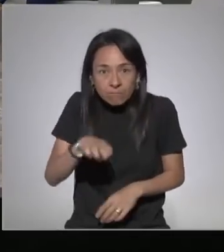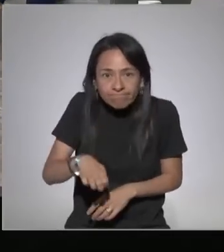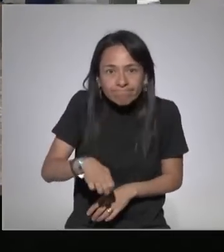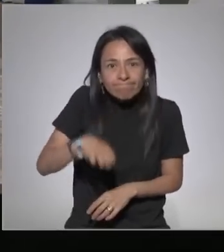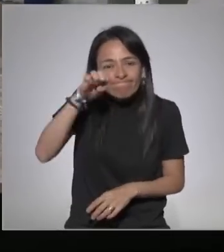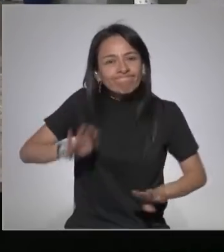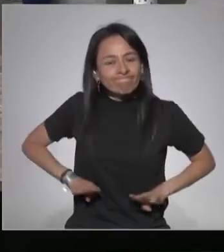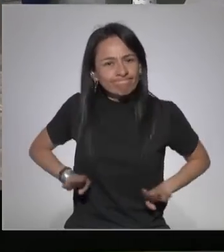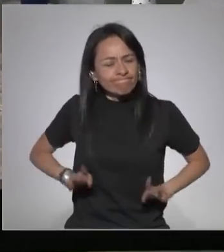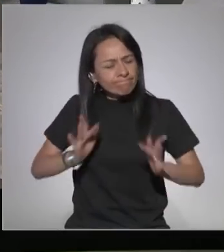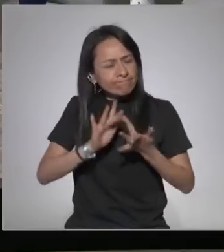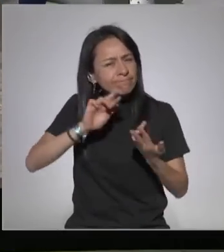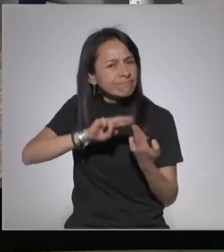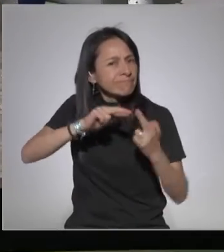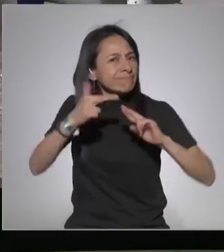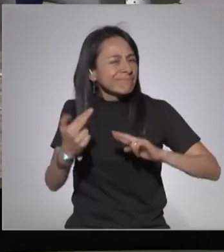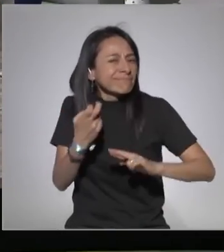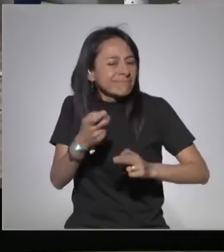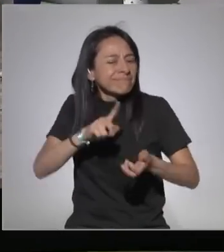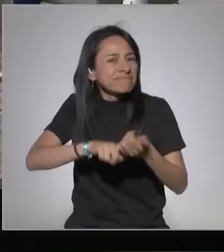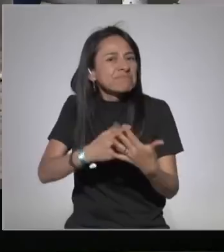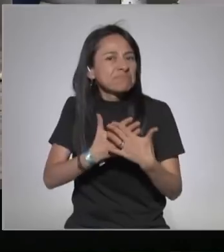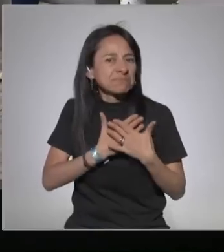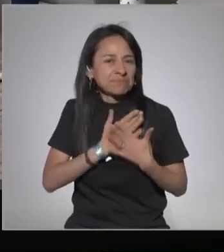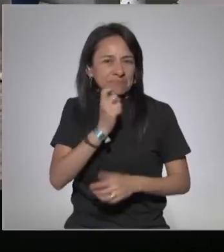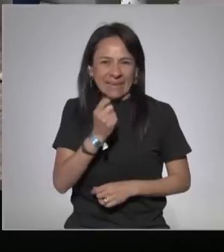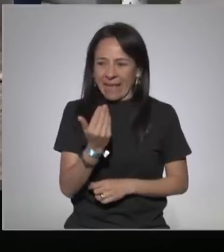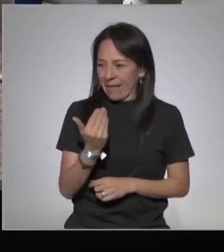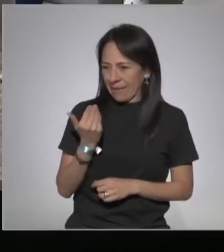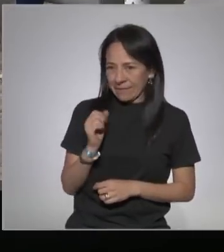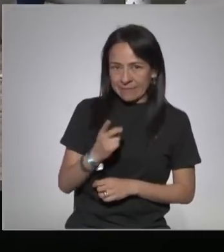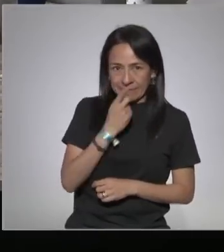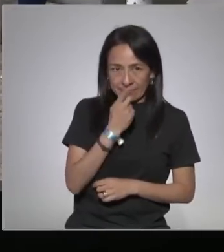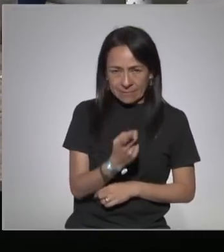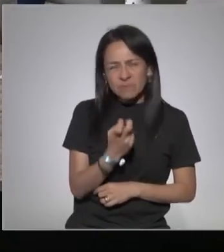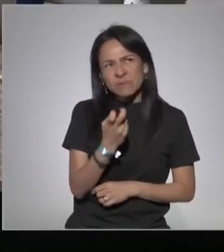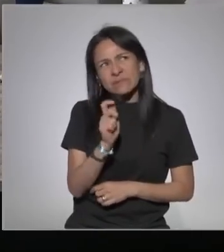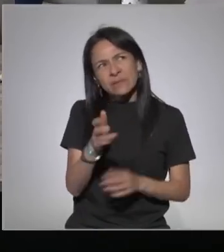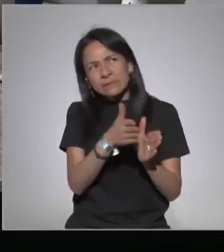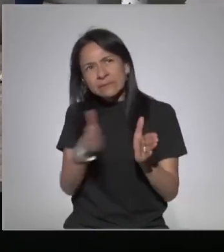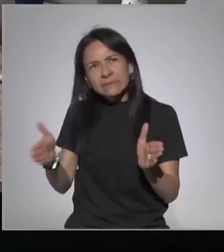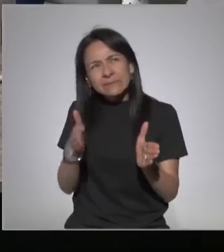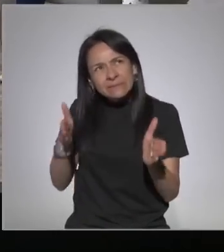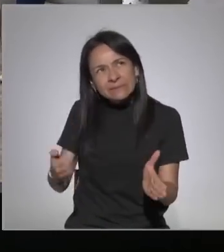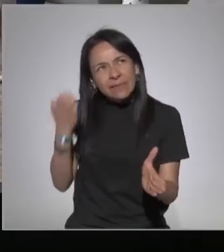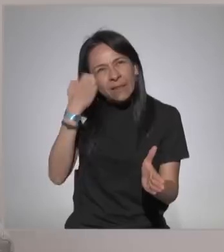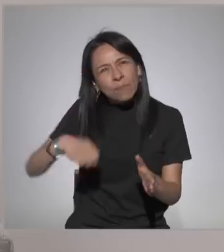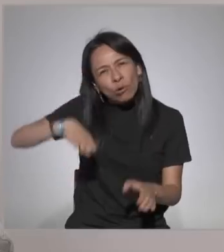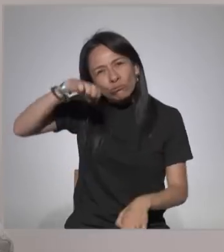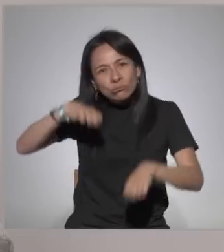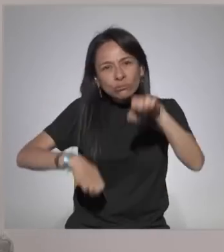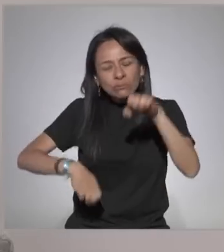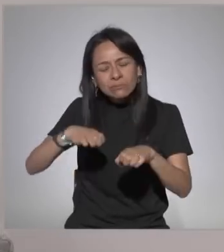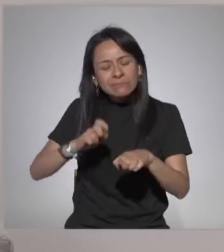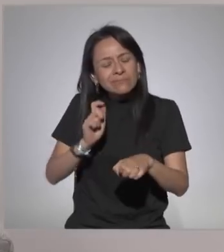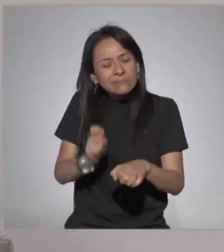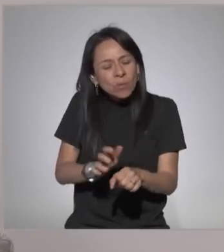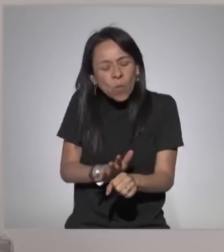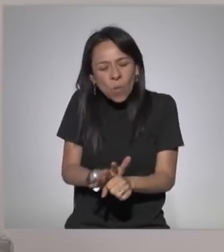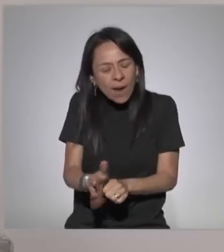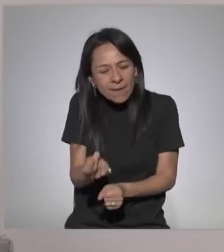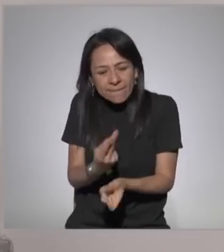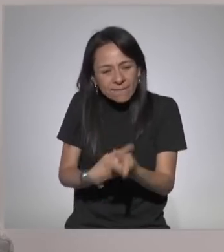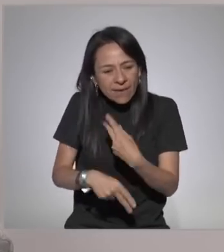pausa hablábamos que una de las palabras que más asociamos con el amor en esta etapa de la vida es el compañerismo. Y Beatriz, nos estabas brindando como